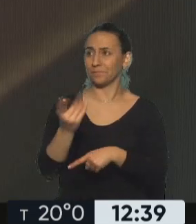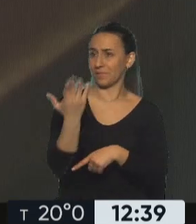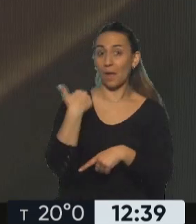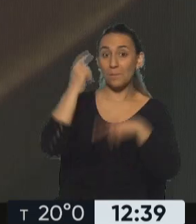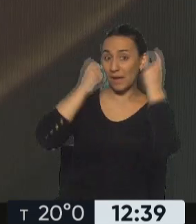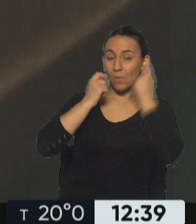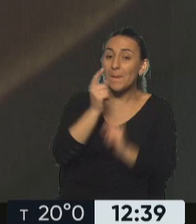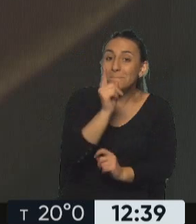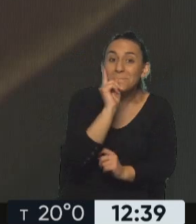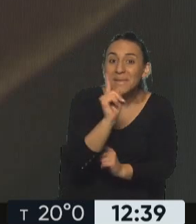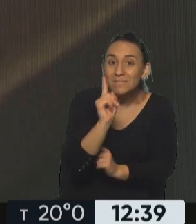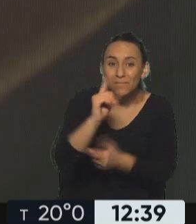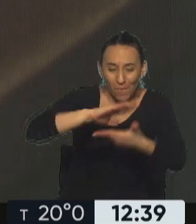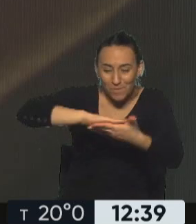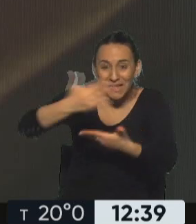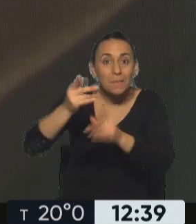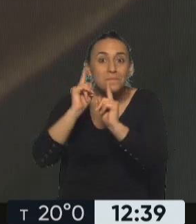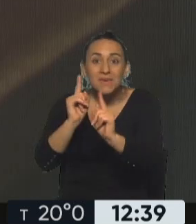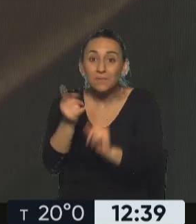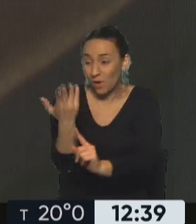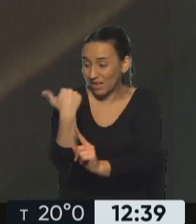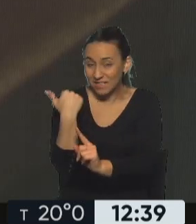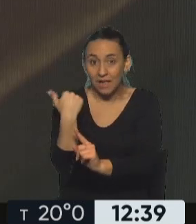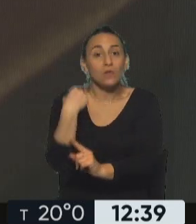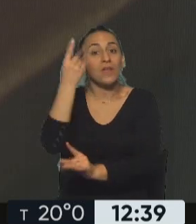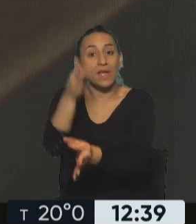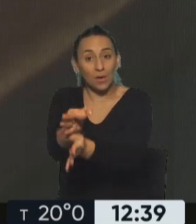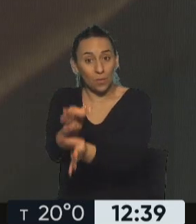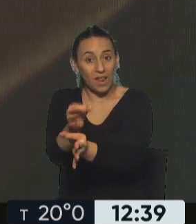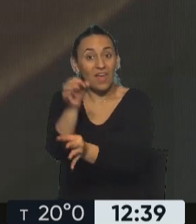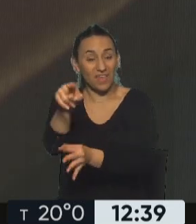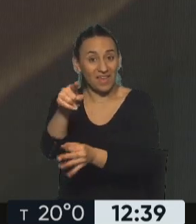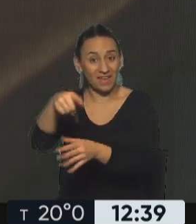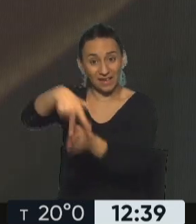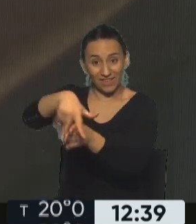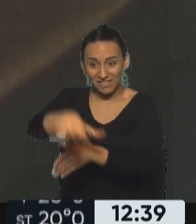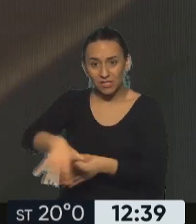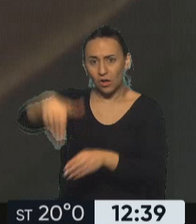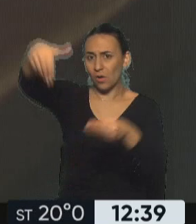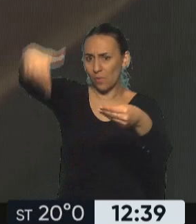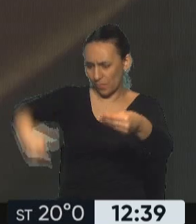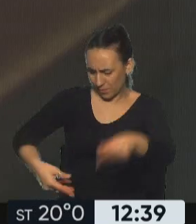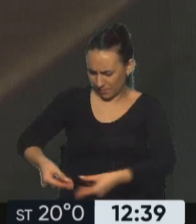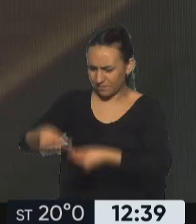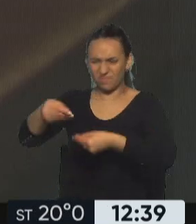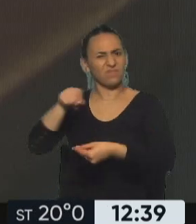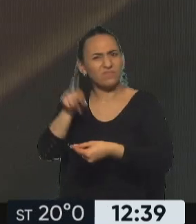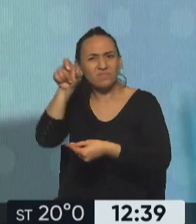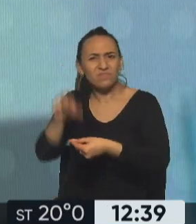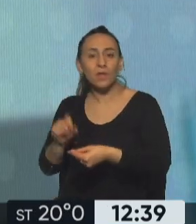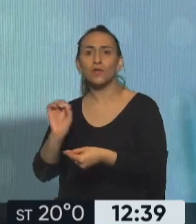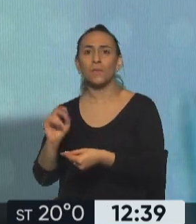misma máquina que usamos ayer y de hecho en una escuela de caballitos salió impresa una boleta de un candidato